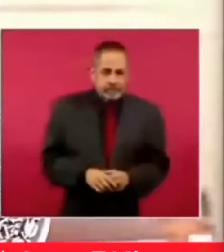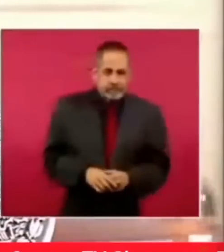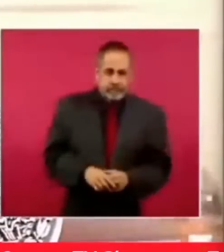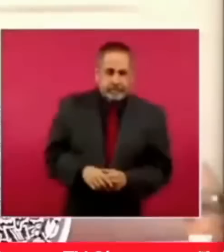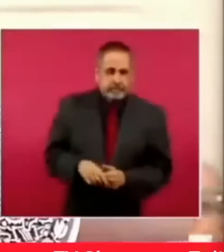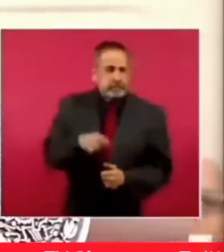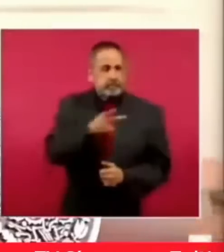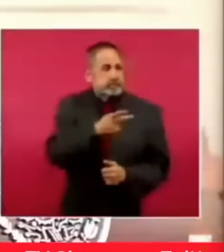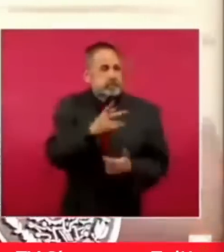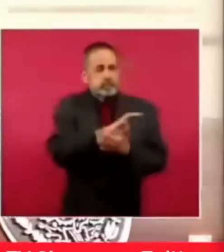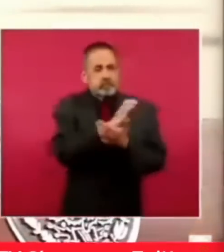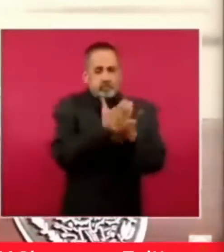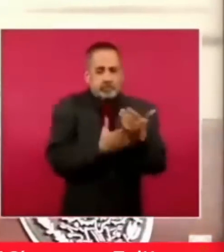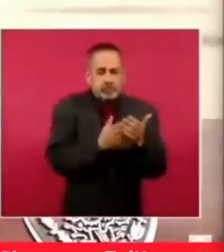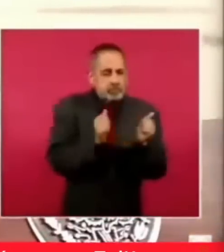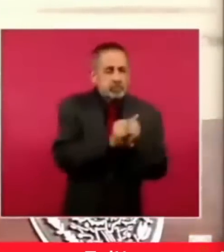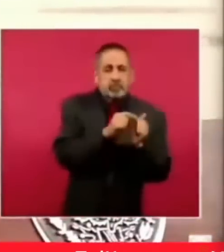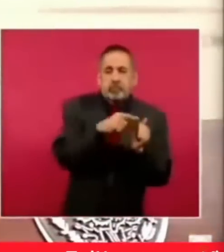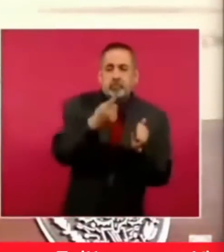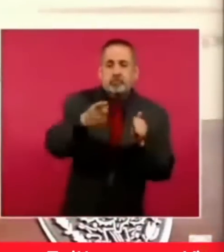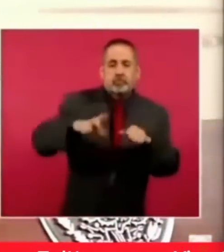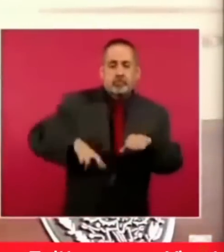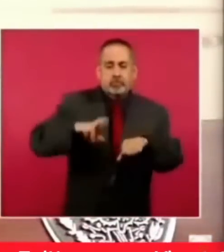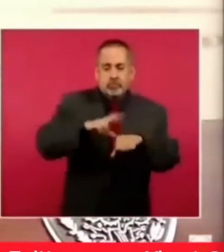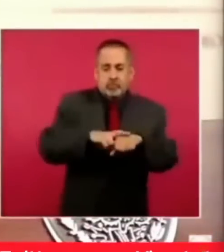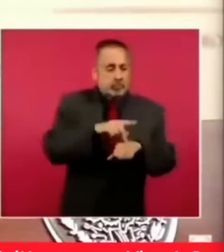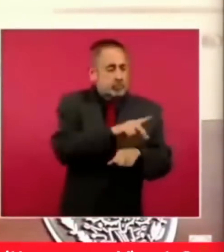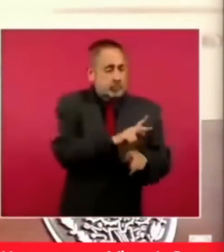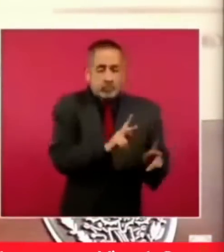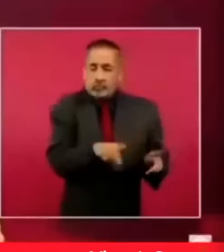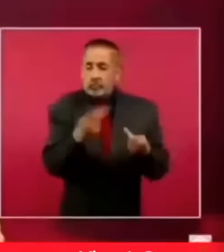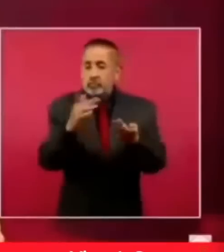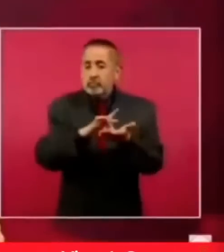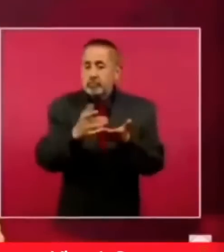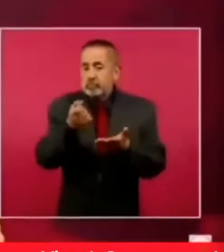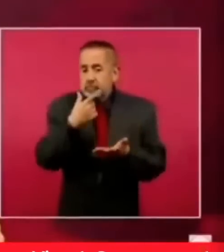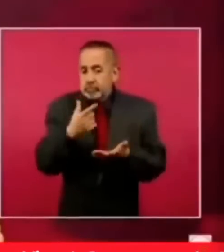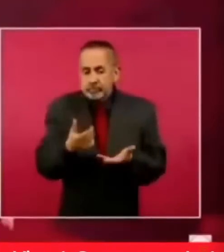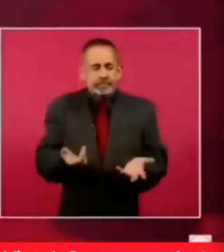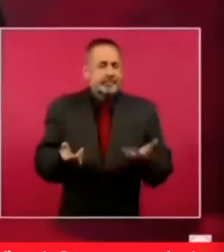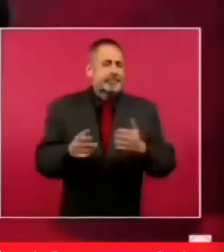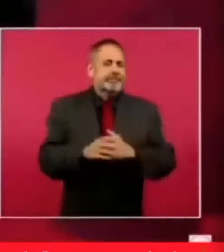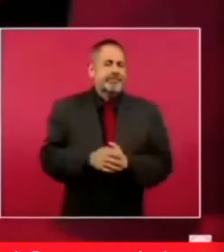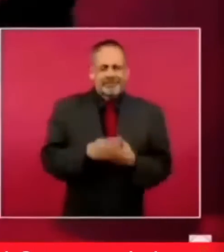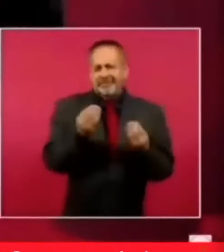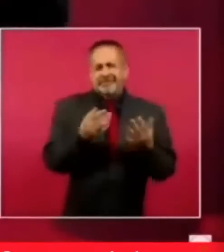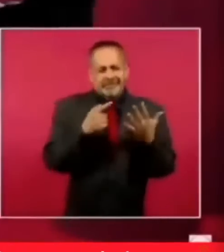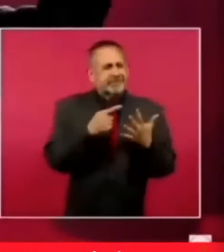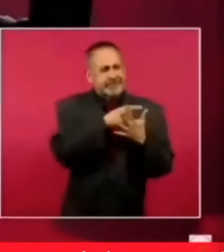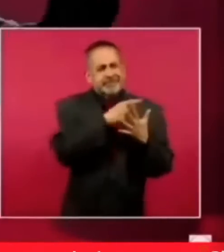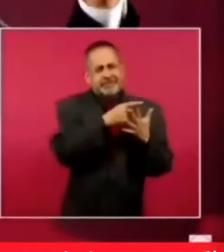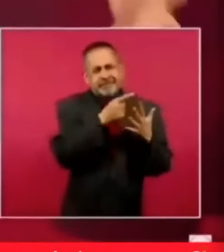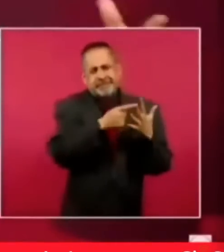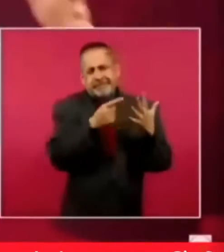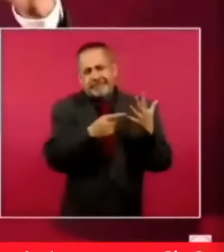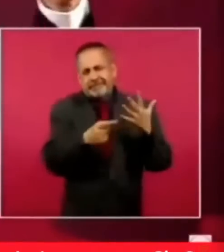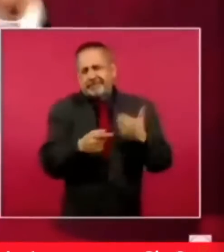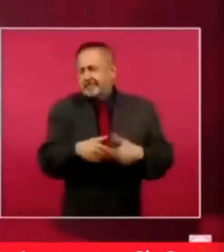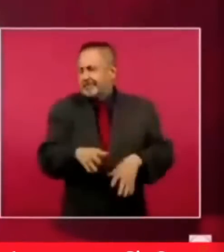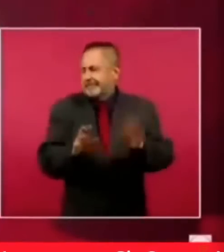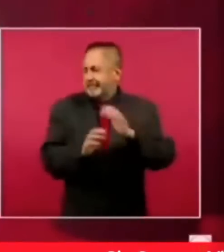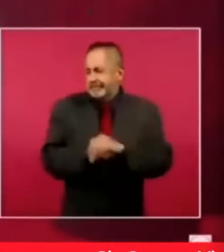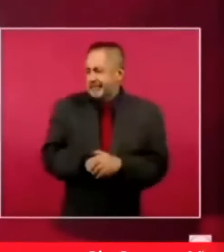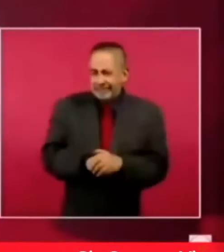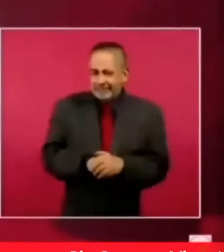tenían contratos con gobernadores para venderles medicina, y así muchos, o sea, no crean